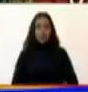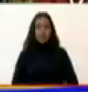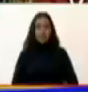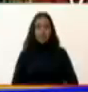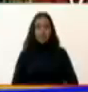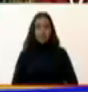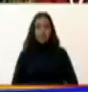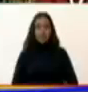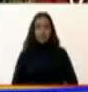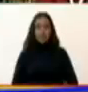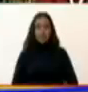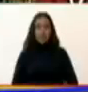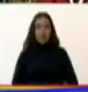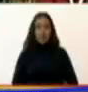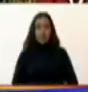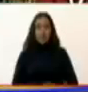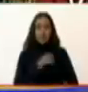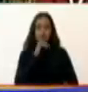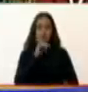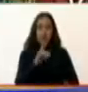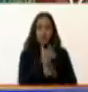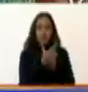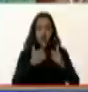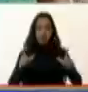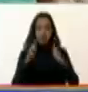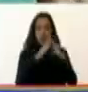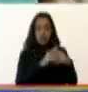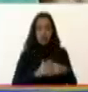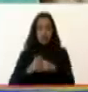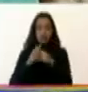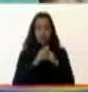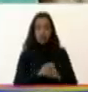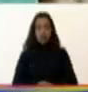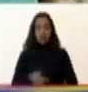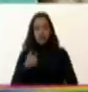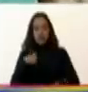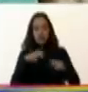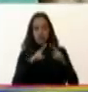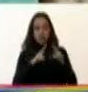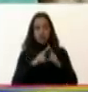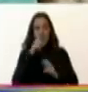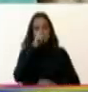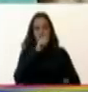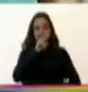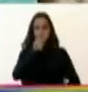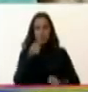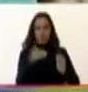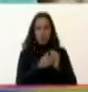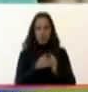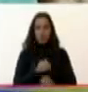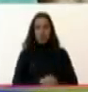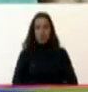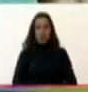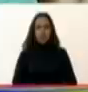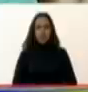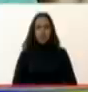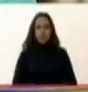de Noticias de Liberación de Estados Unidos. La conozco desde el año 2000, dirigente sindical.